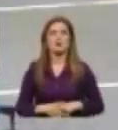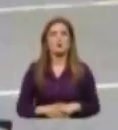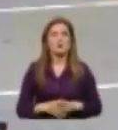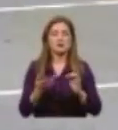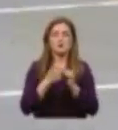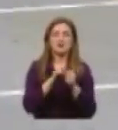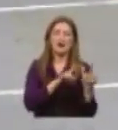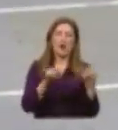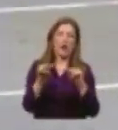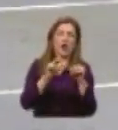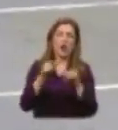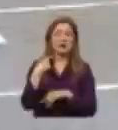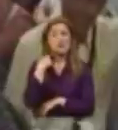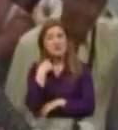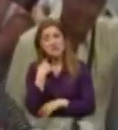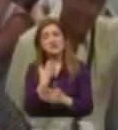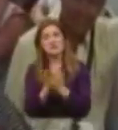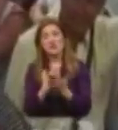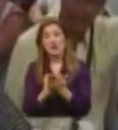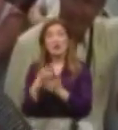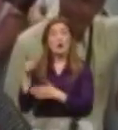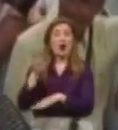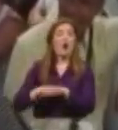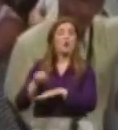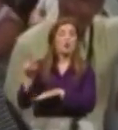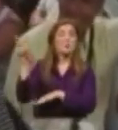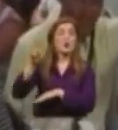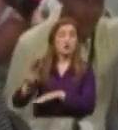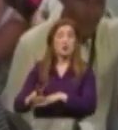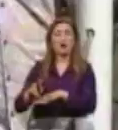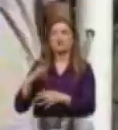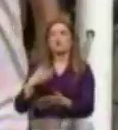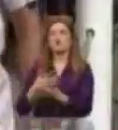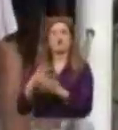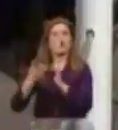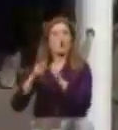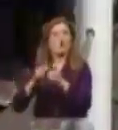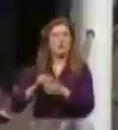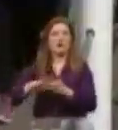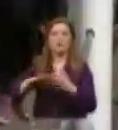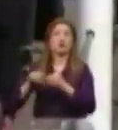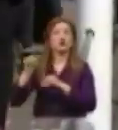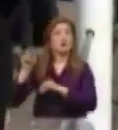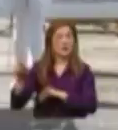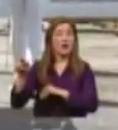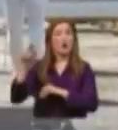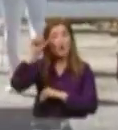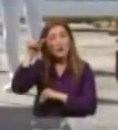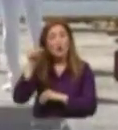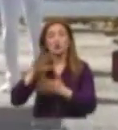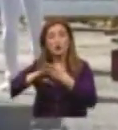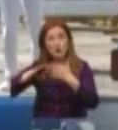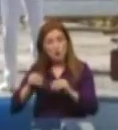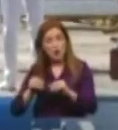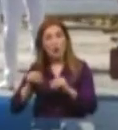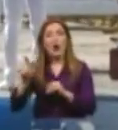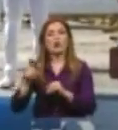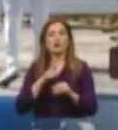crisis migratoria que afecta no solo al Ecuador sino a países de la región se solucionará en el momento en que el gobierno de Nicolás Maduro